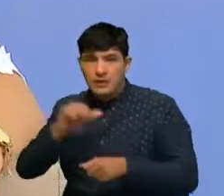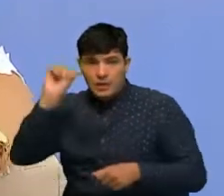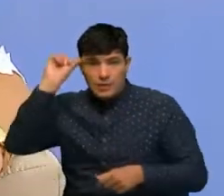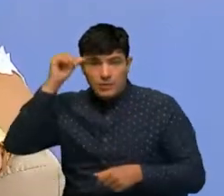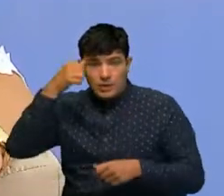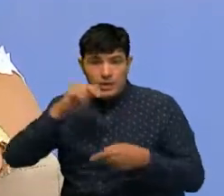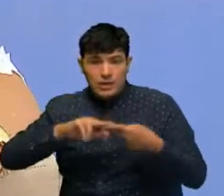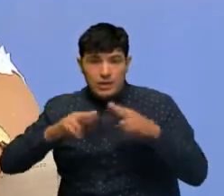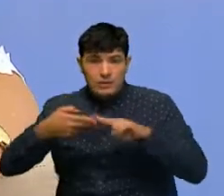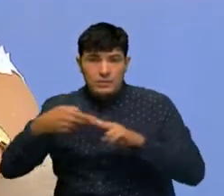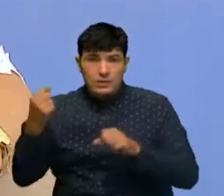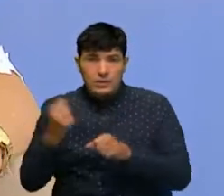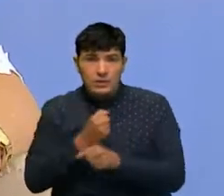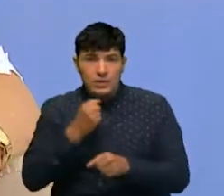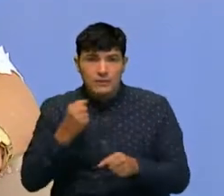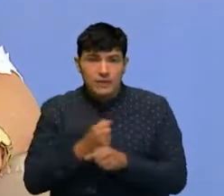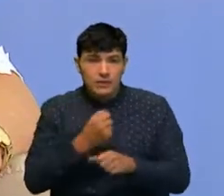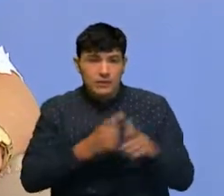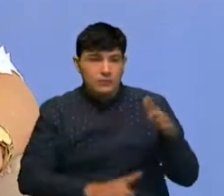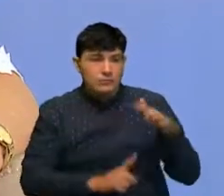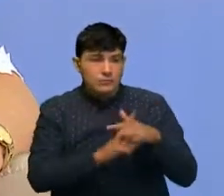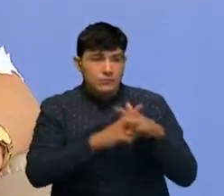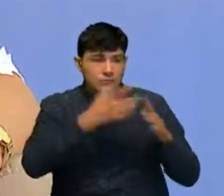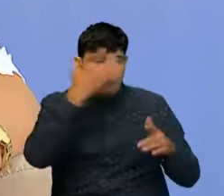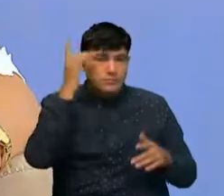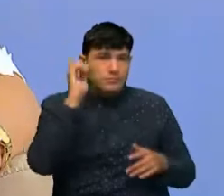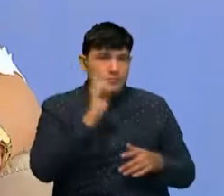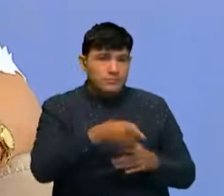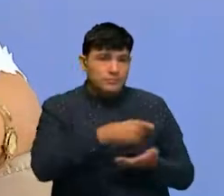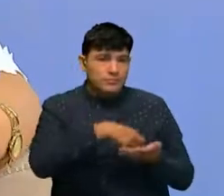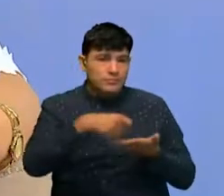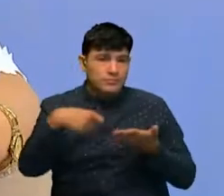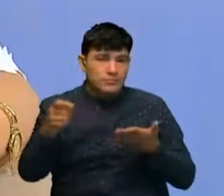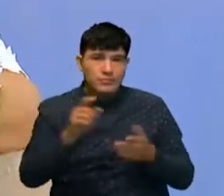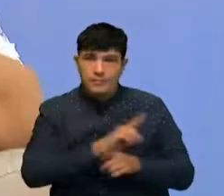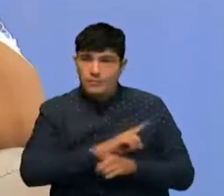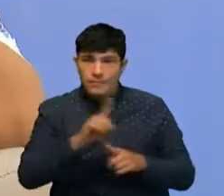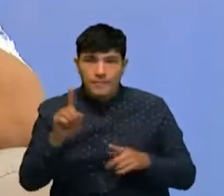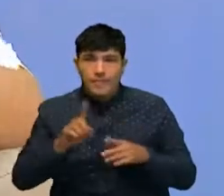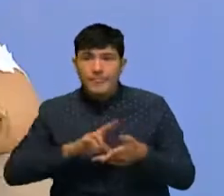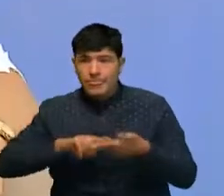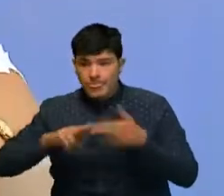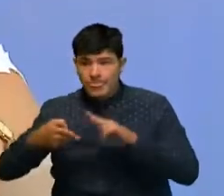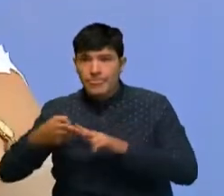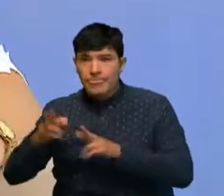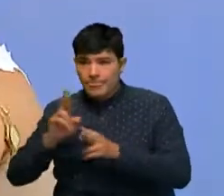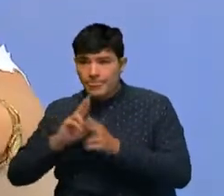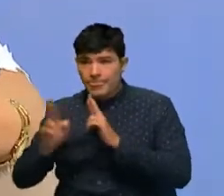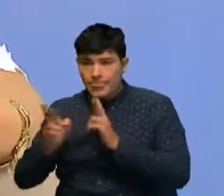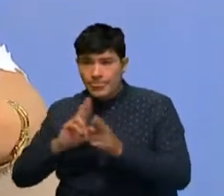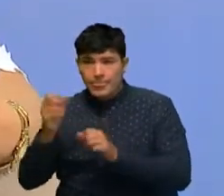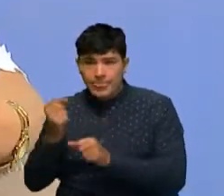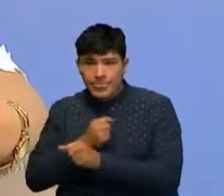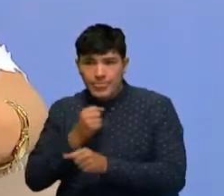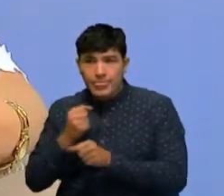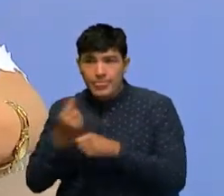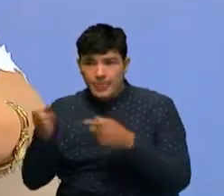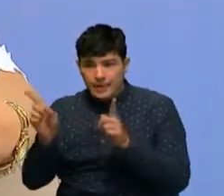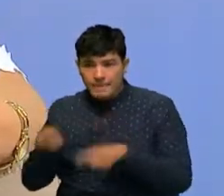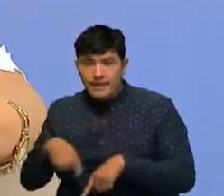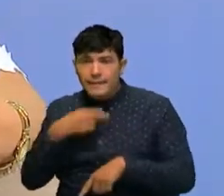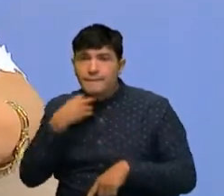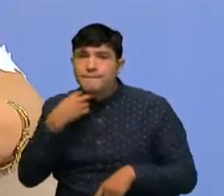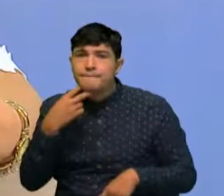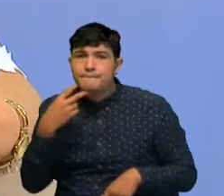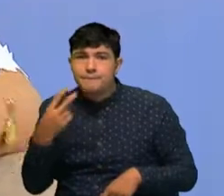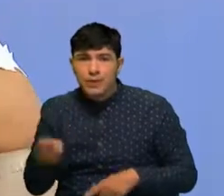no solamente se requiere o nace porque haya un contrato escrito, no, una relación laboral también nace verbal. Y cuando una relación nace